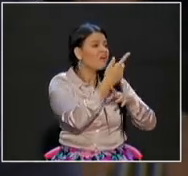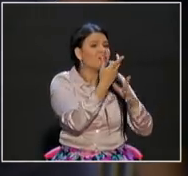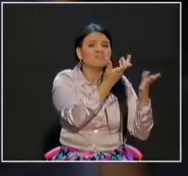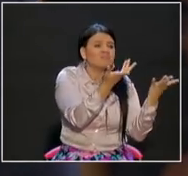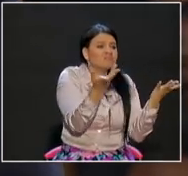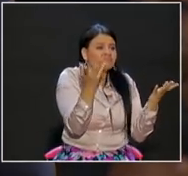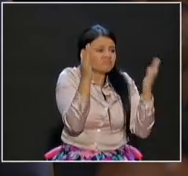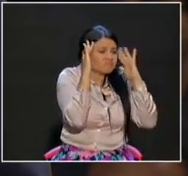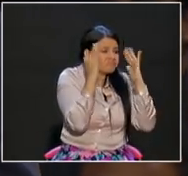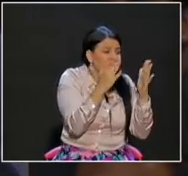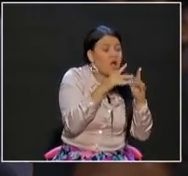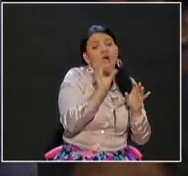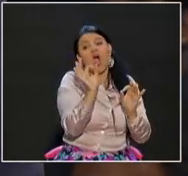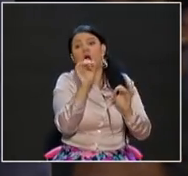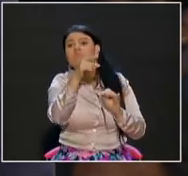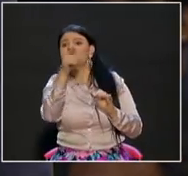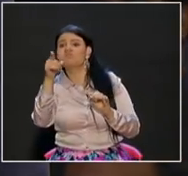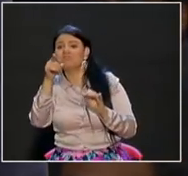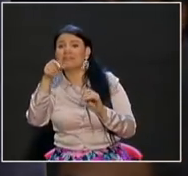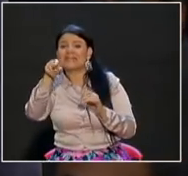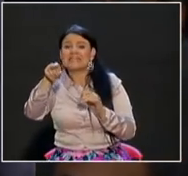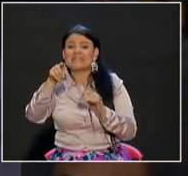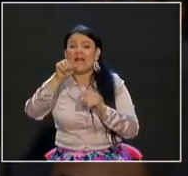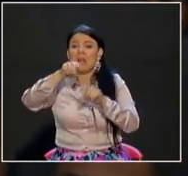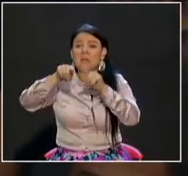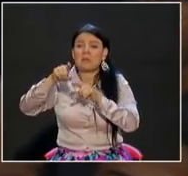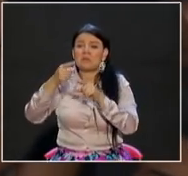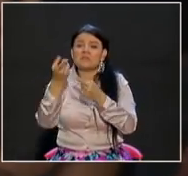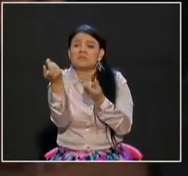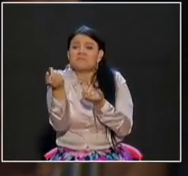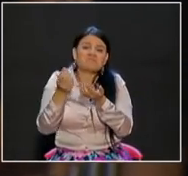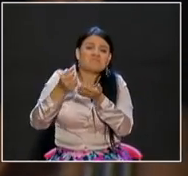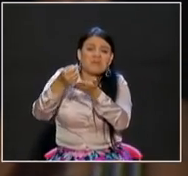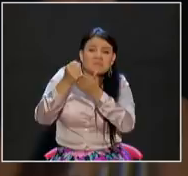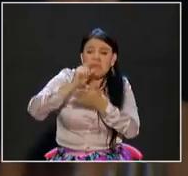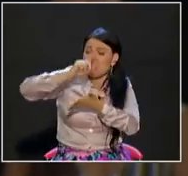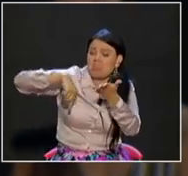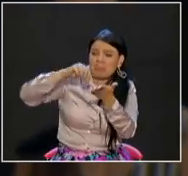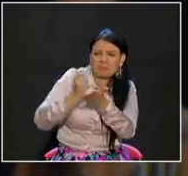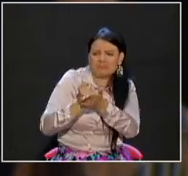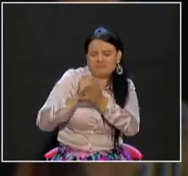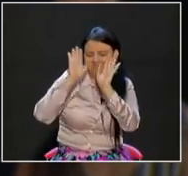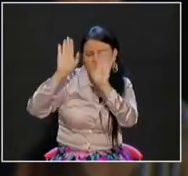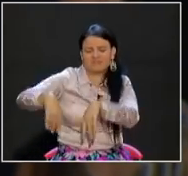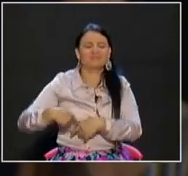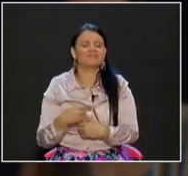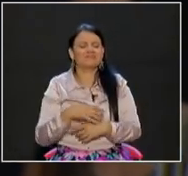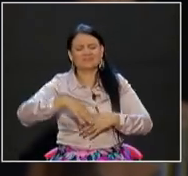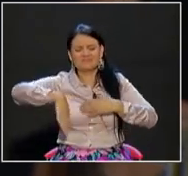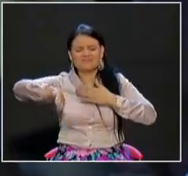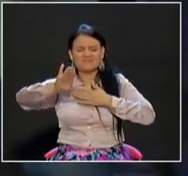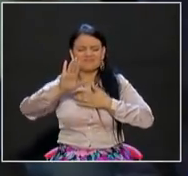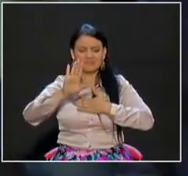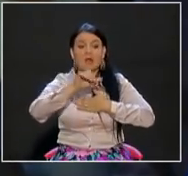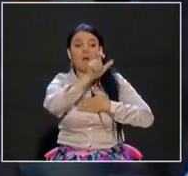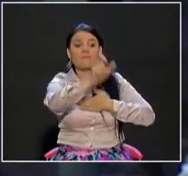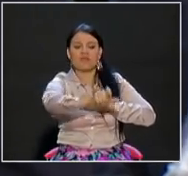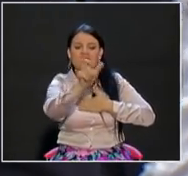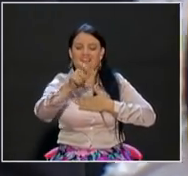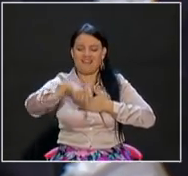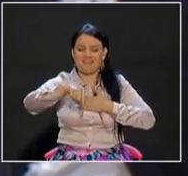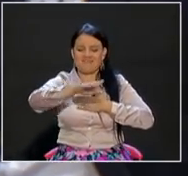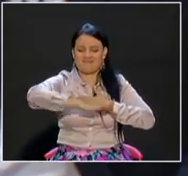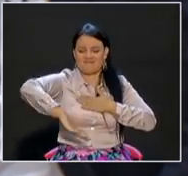contratos no es con los cárteles de la contratación es con los ciudadanos mi principal virtud es la independencia llegó a gobernar